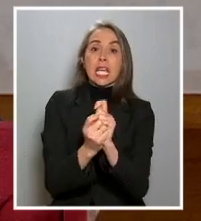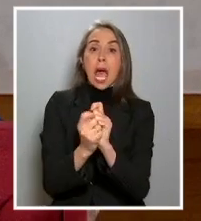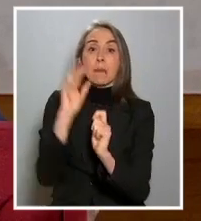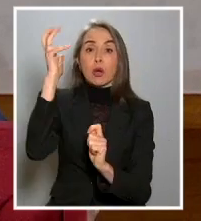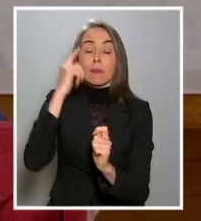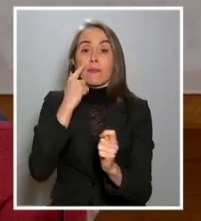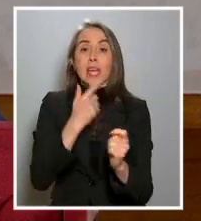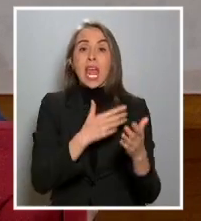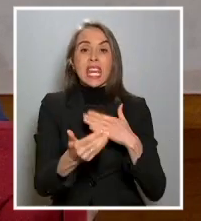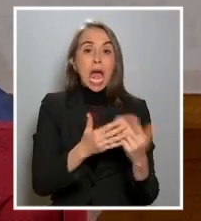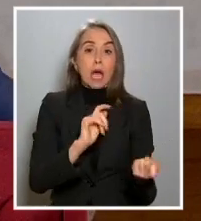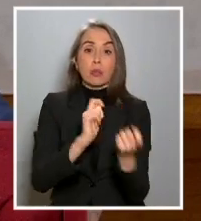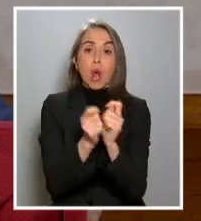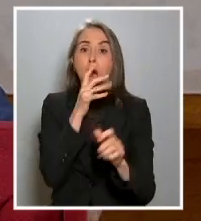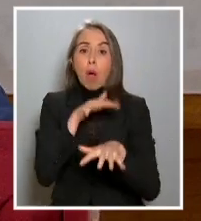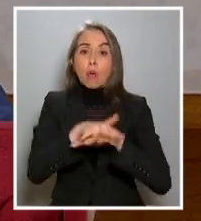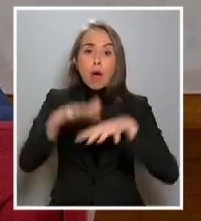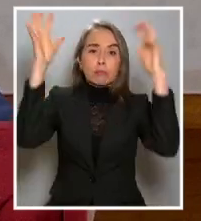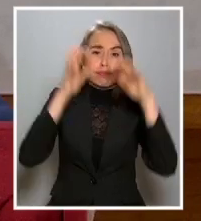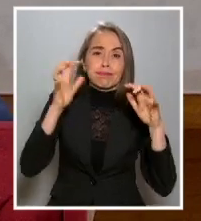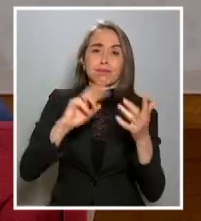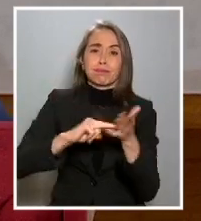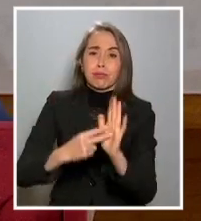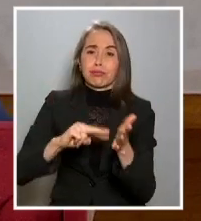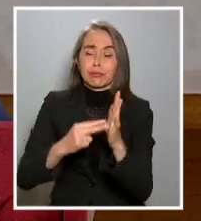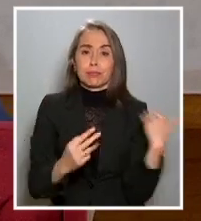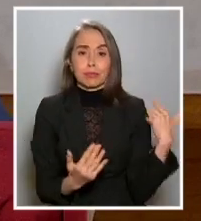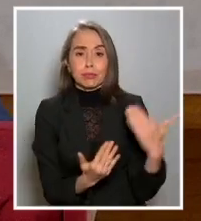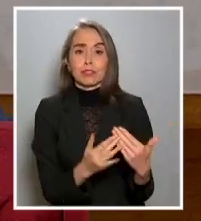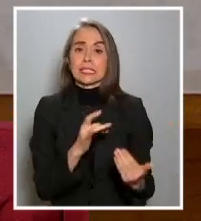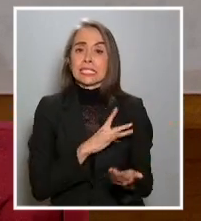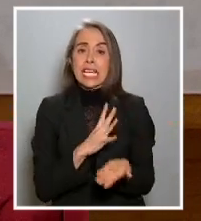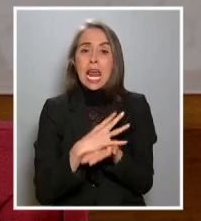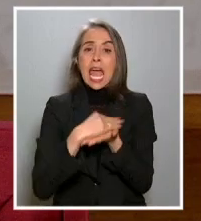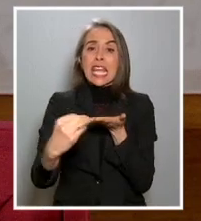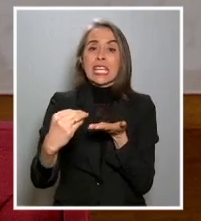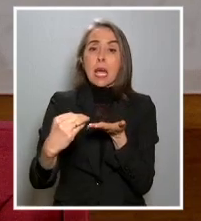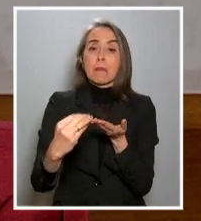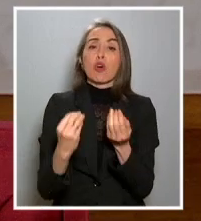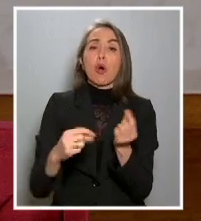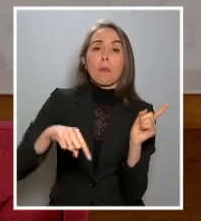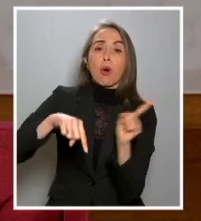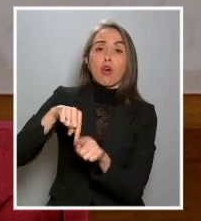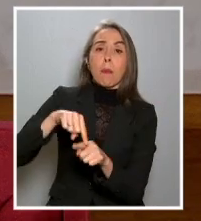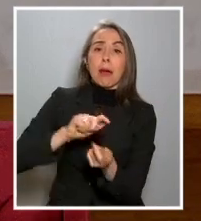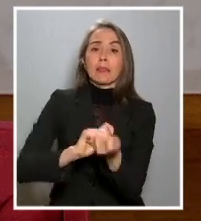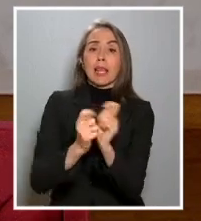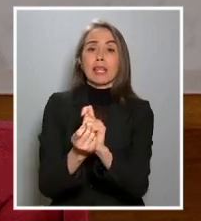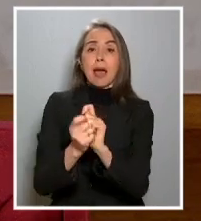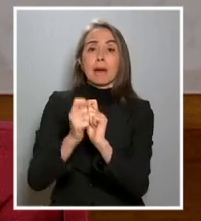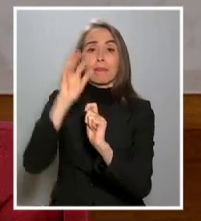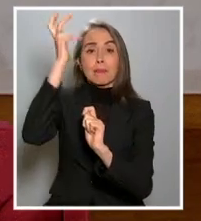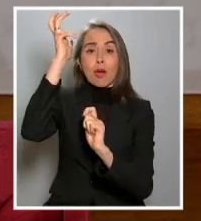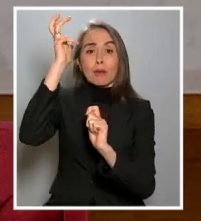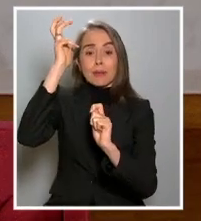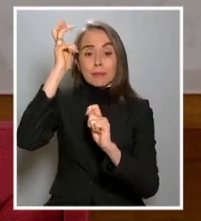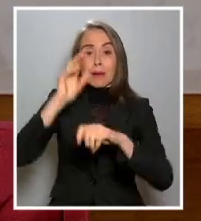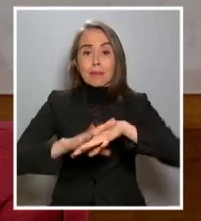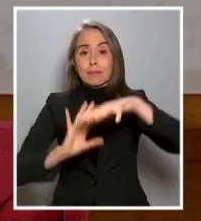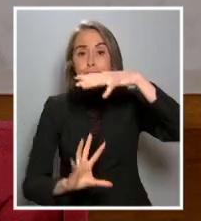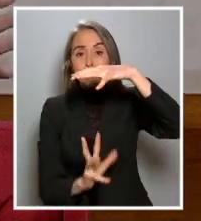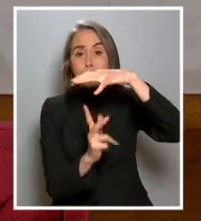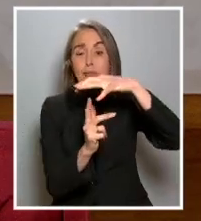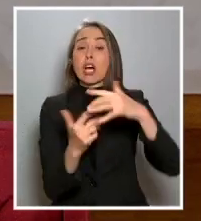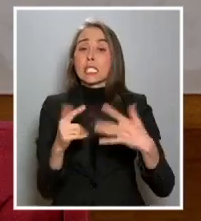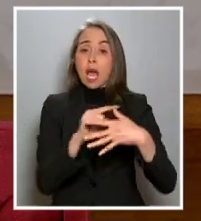enfrentar. Y por lo mismo debe dar el ejemplo en las medidas para combatirlo. Y lo estamos haciendo.